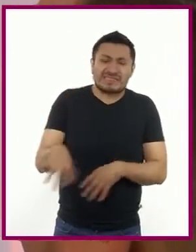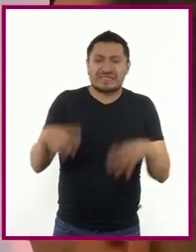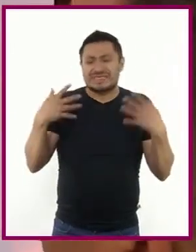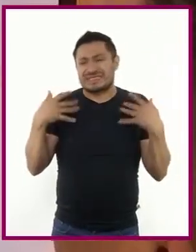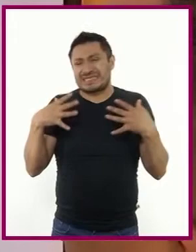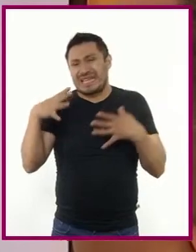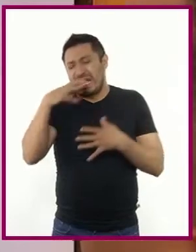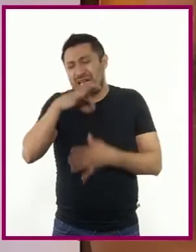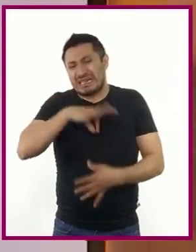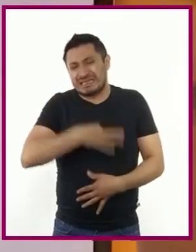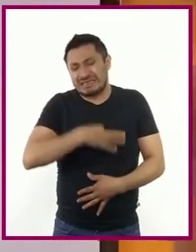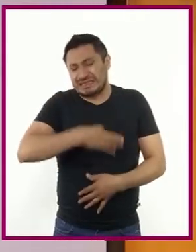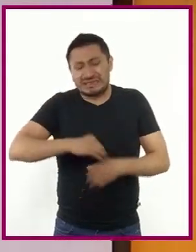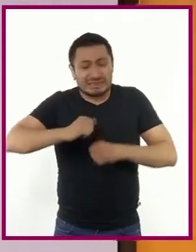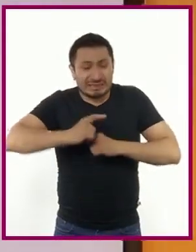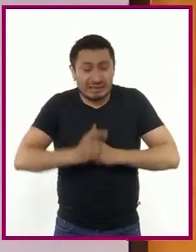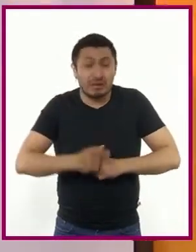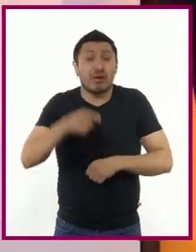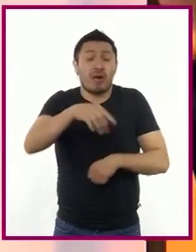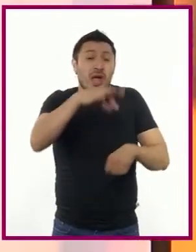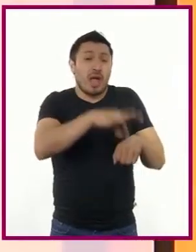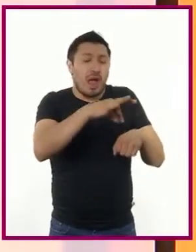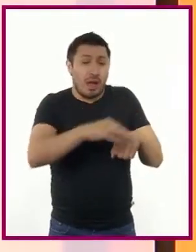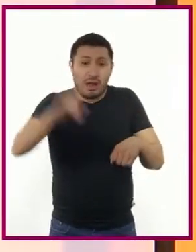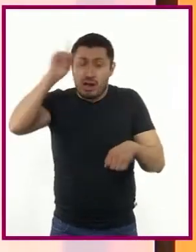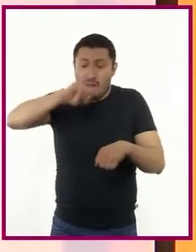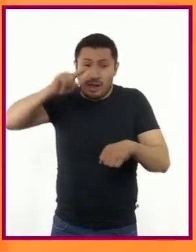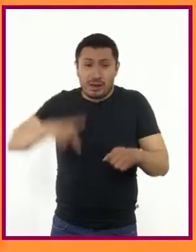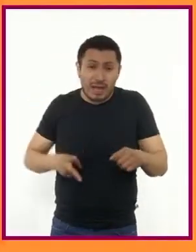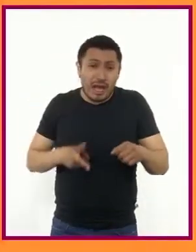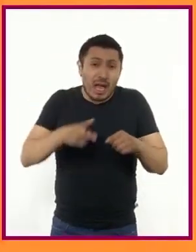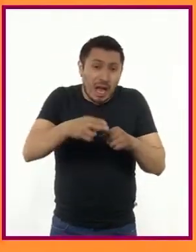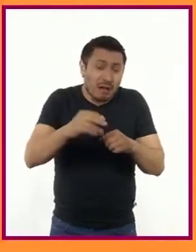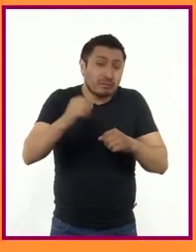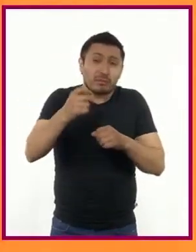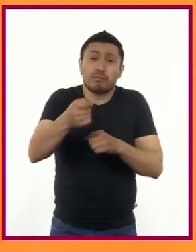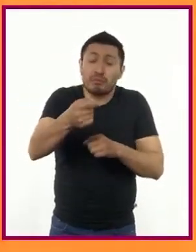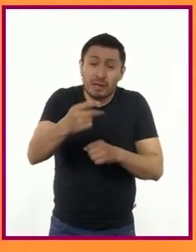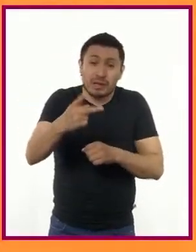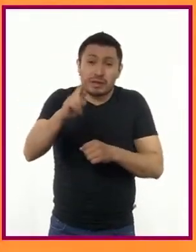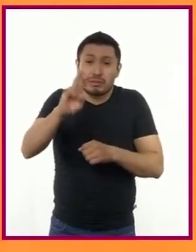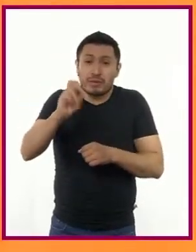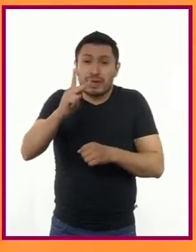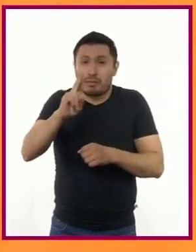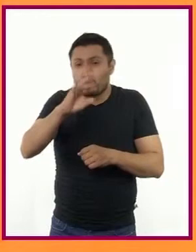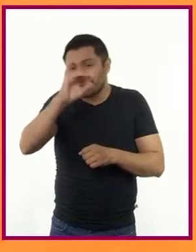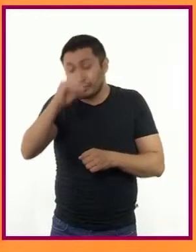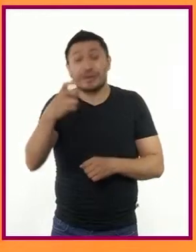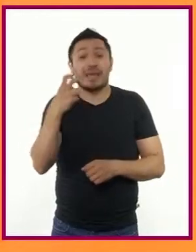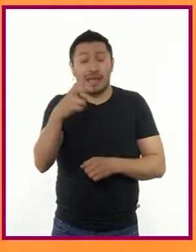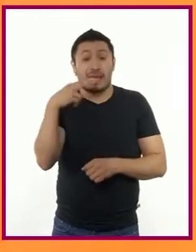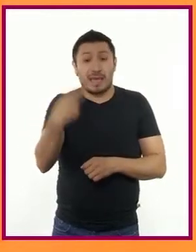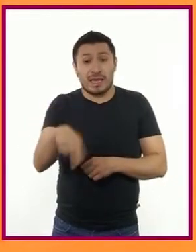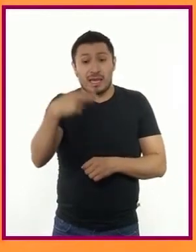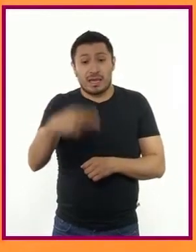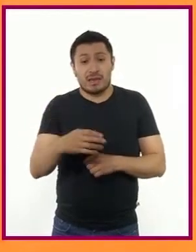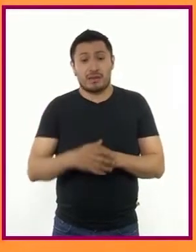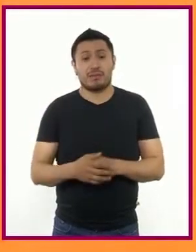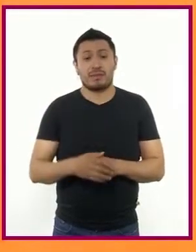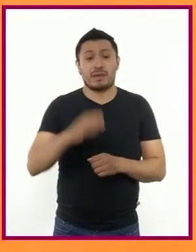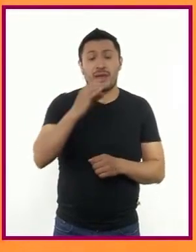e infecciones, el pediatra puede sugerir quitar una porción del prepucio. A este procedimiento se le